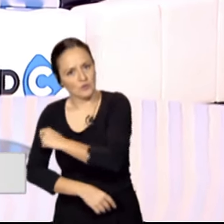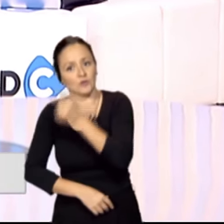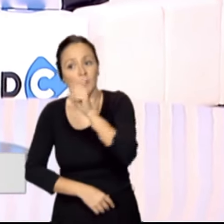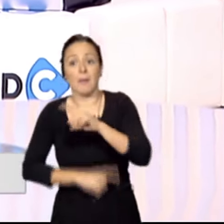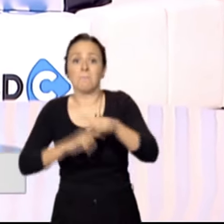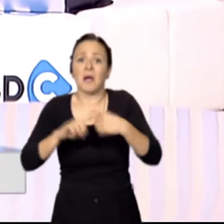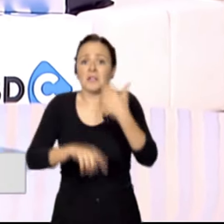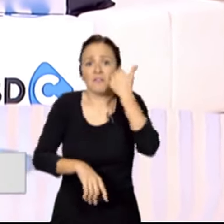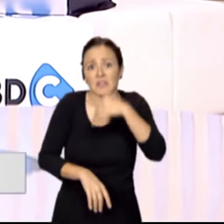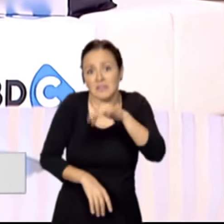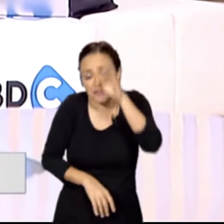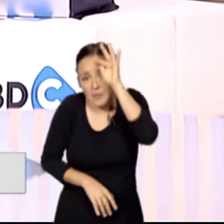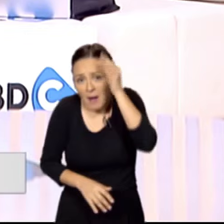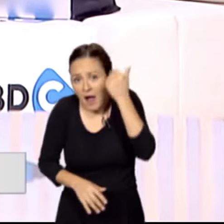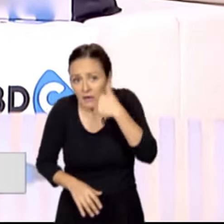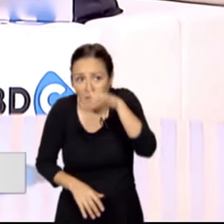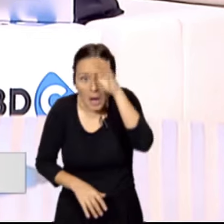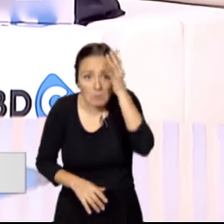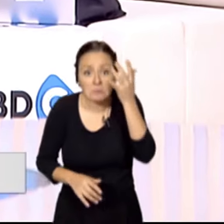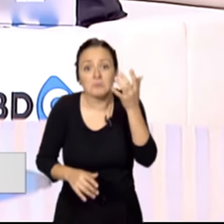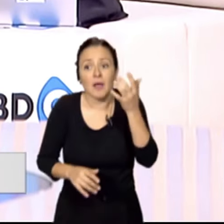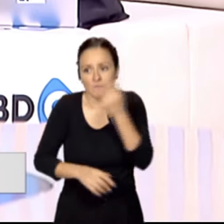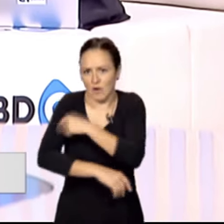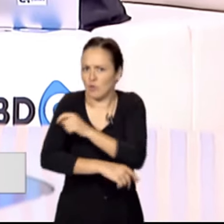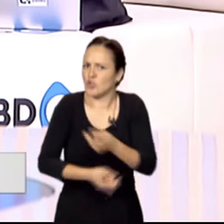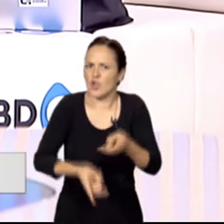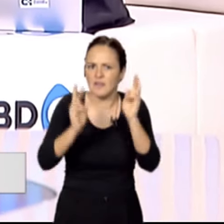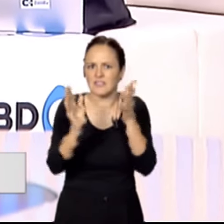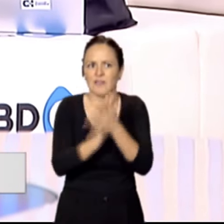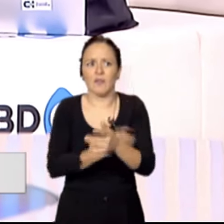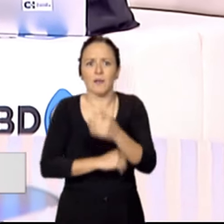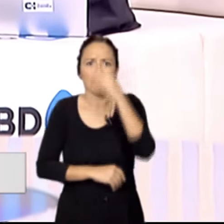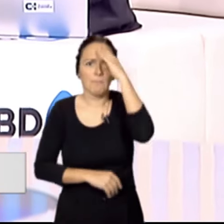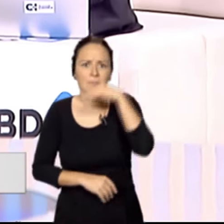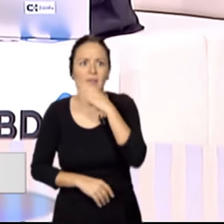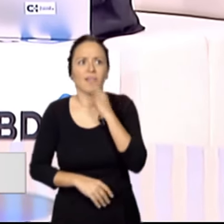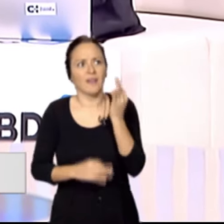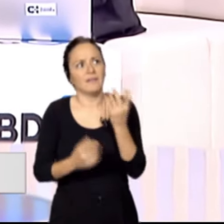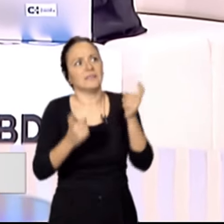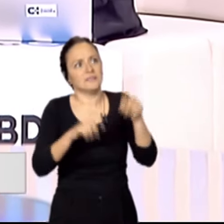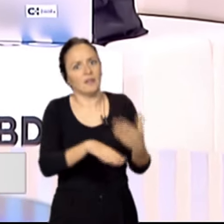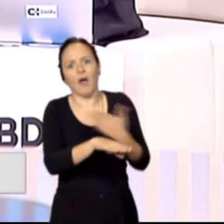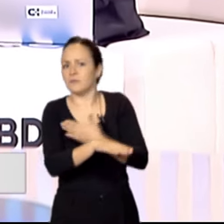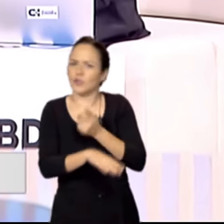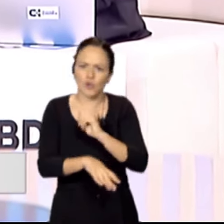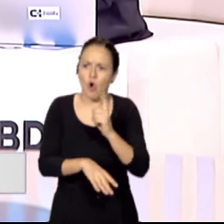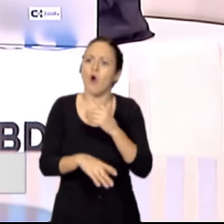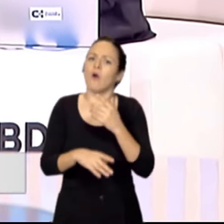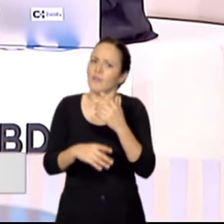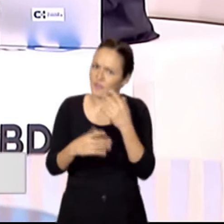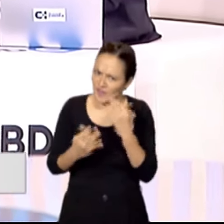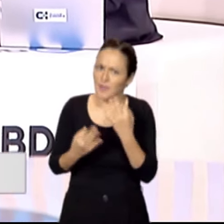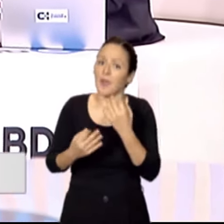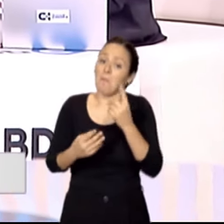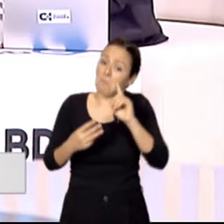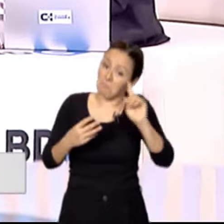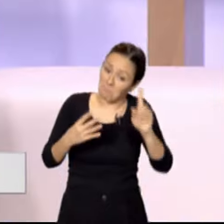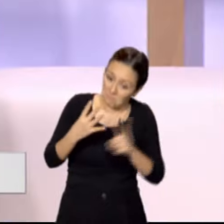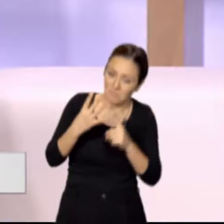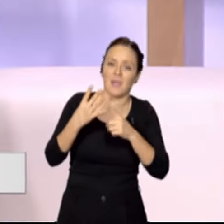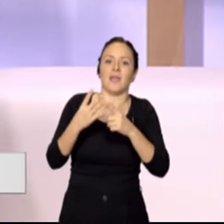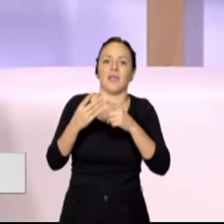con con con vacunación libre Sin que los padres tengan que pedir cita y recuperar las campañas de vacunación escolar todo eso son